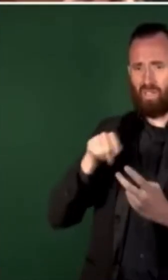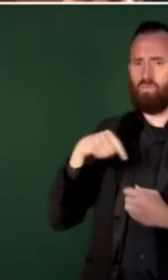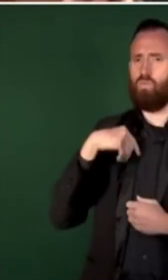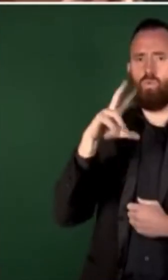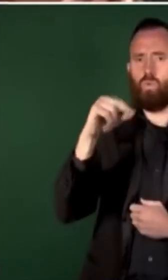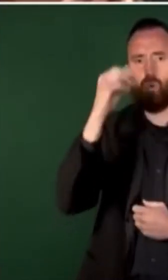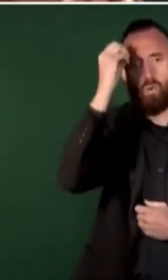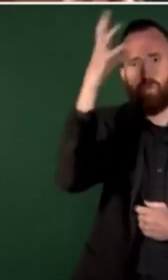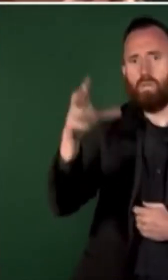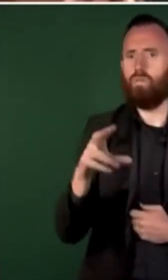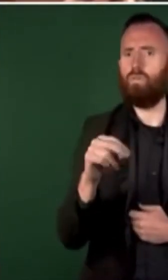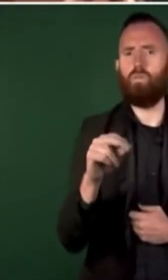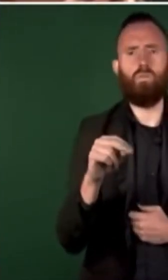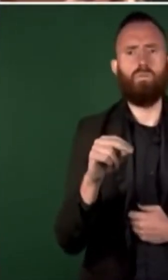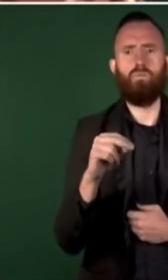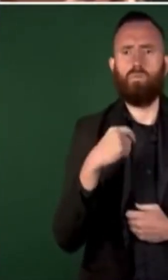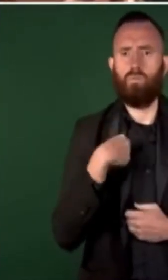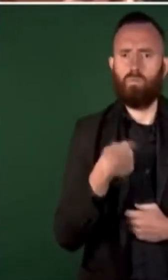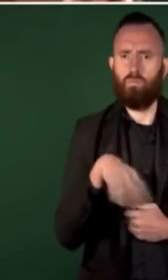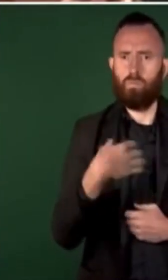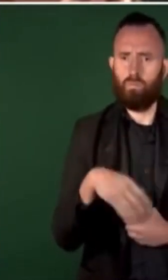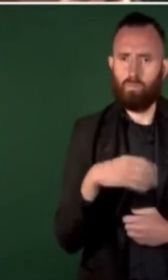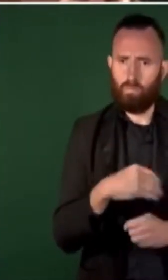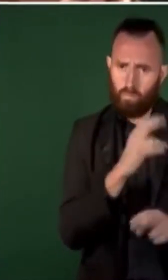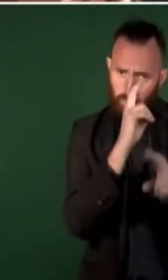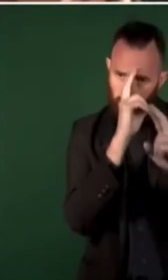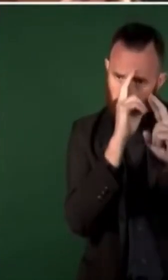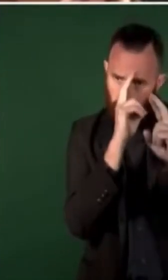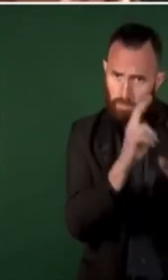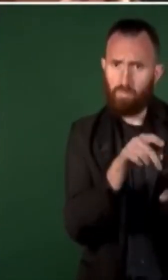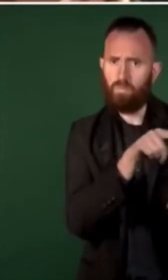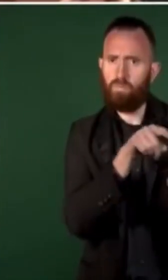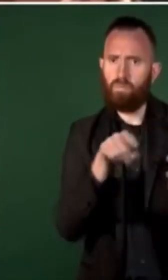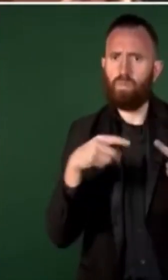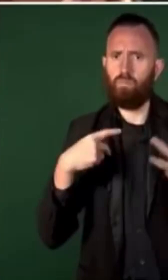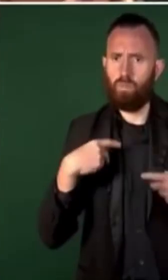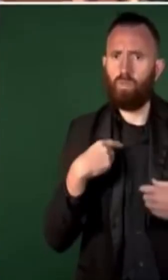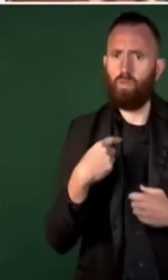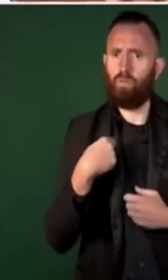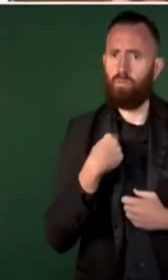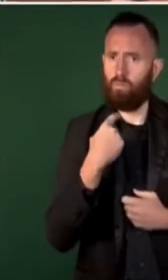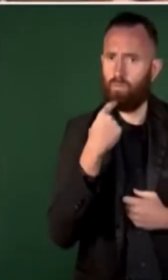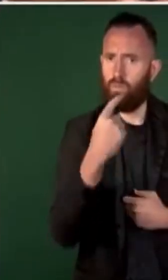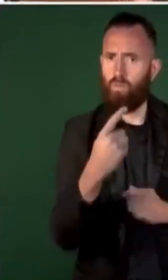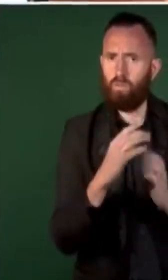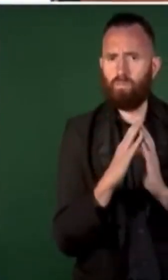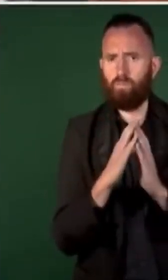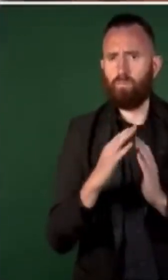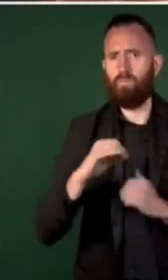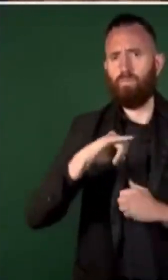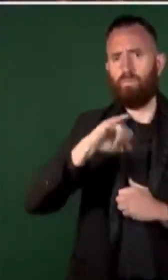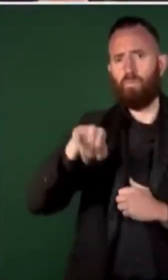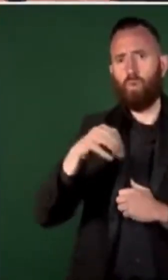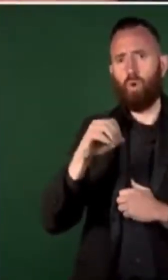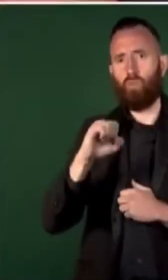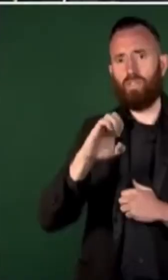de homenaje, les pedimos unirse con un solo presente. José Luis Gamboa, presente.